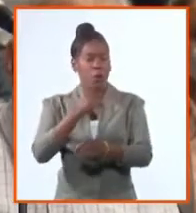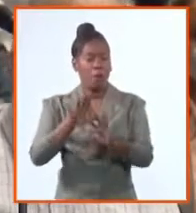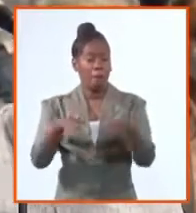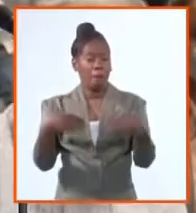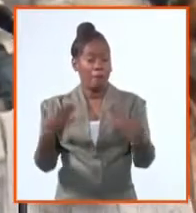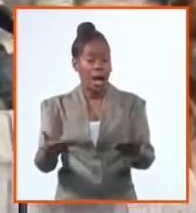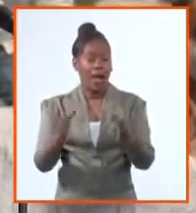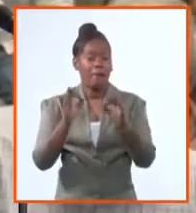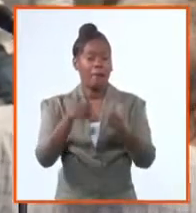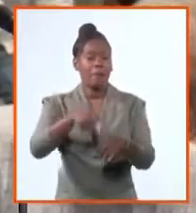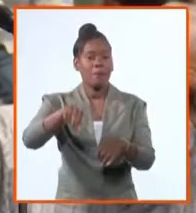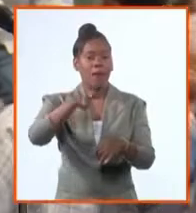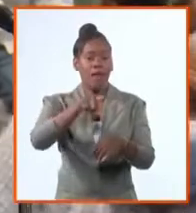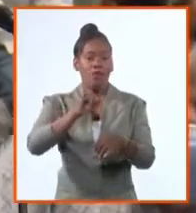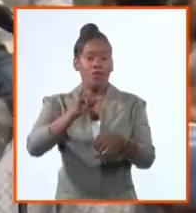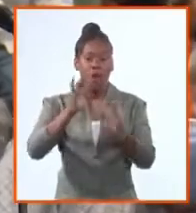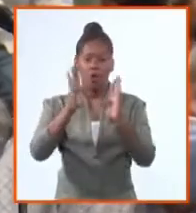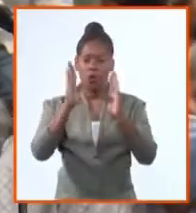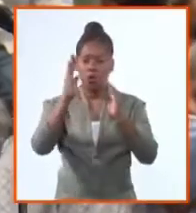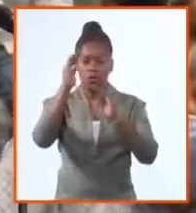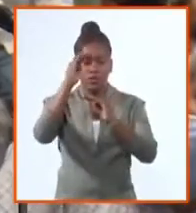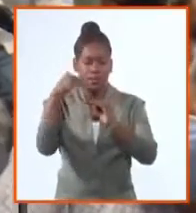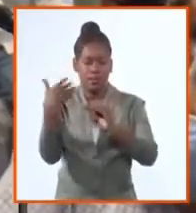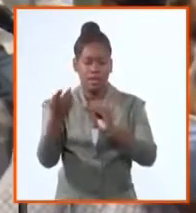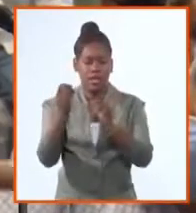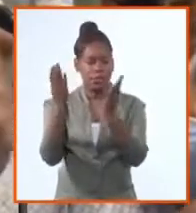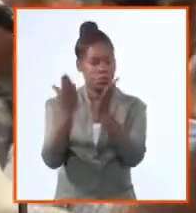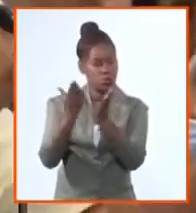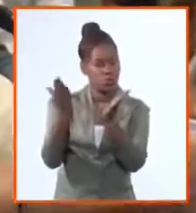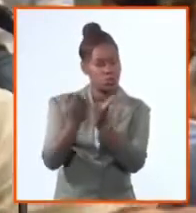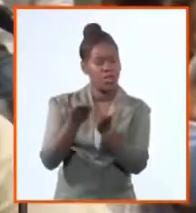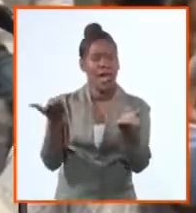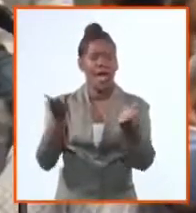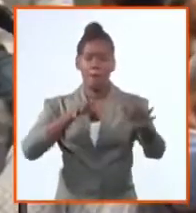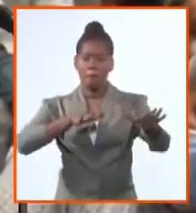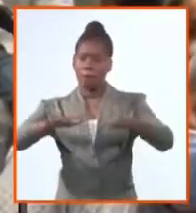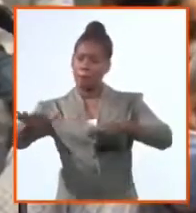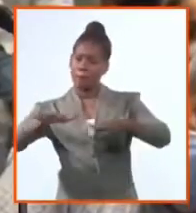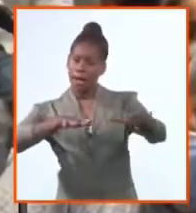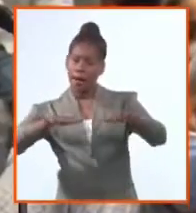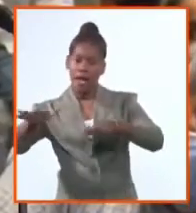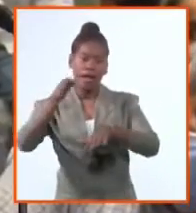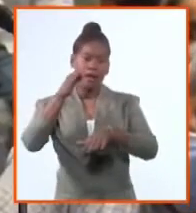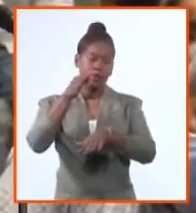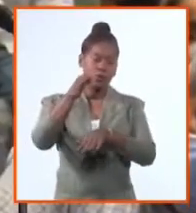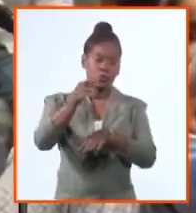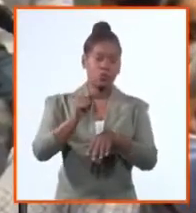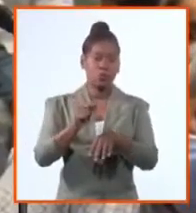Fidel no descuidaba nunca la formación de los niños y los adolescentes. Y yo creo que eso es fundamental porque esos son los que vienen atrás.